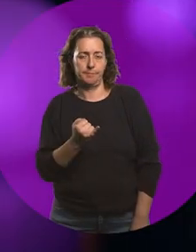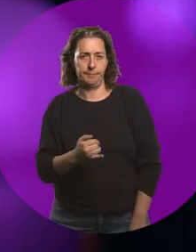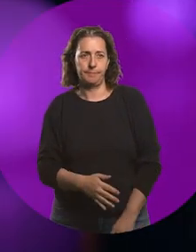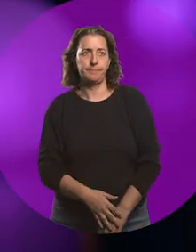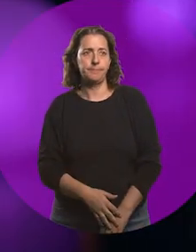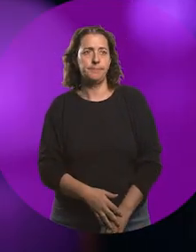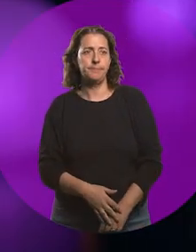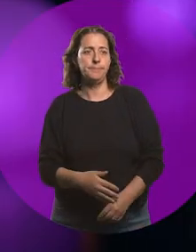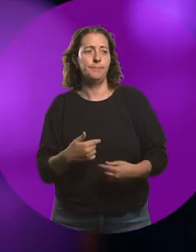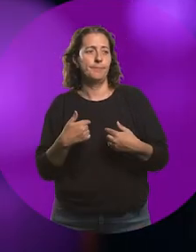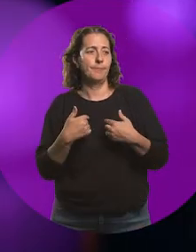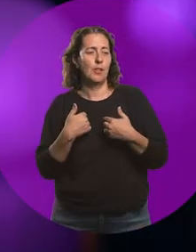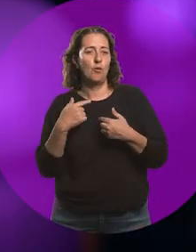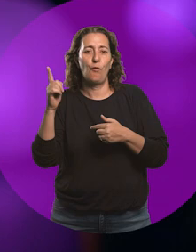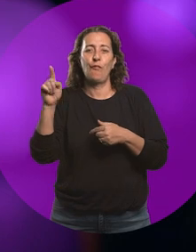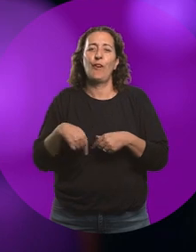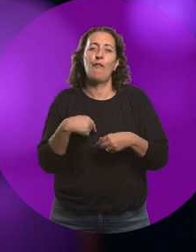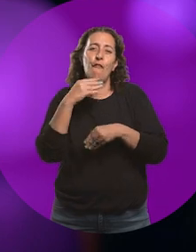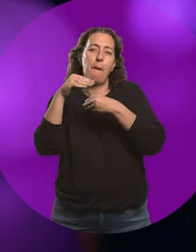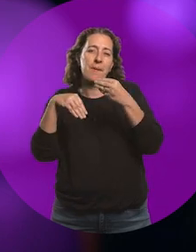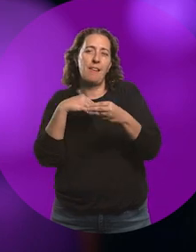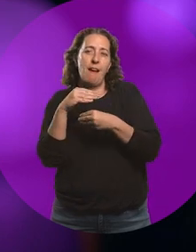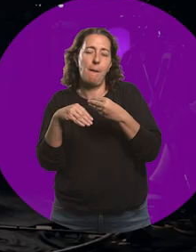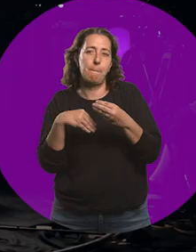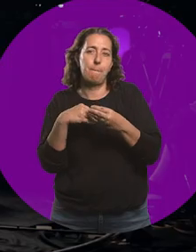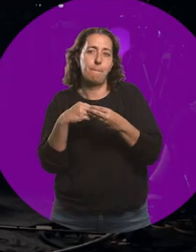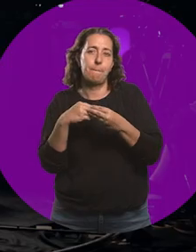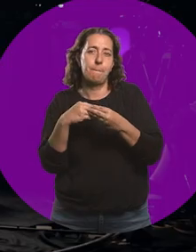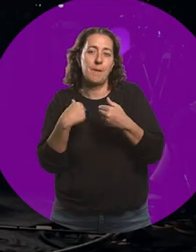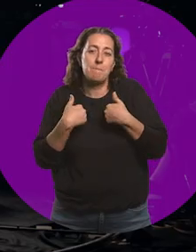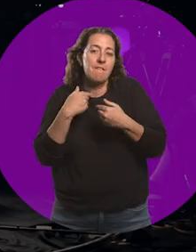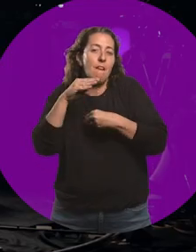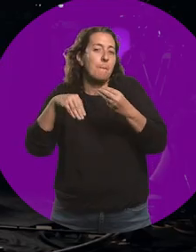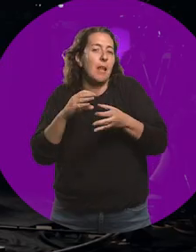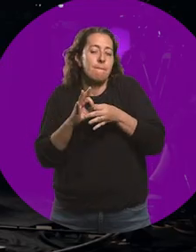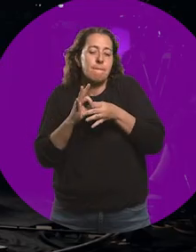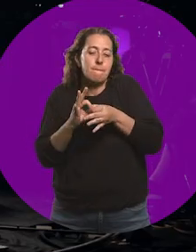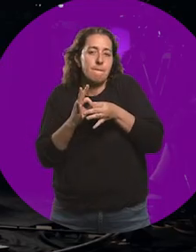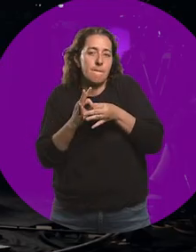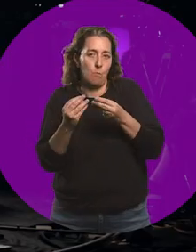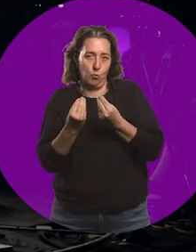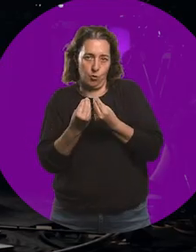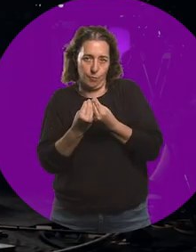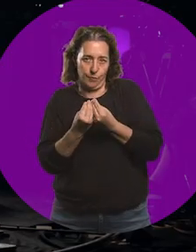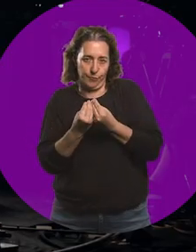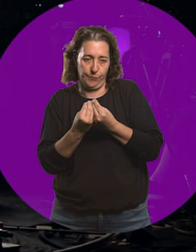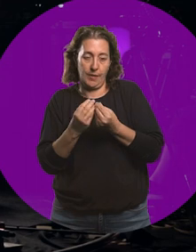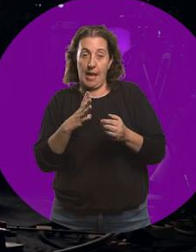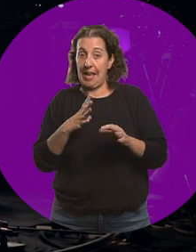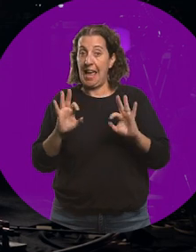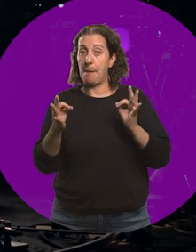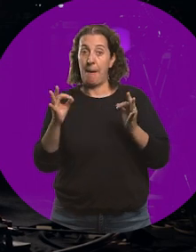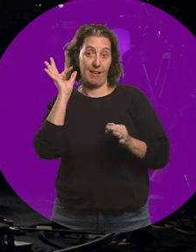Yo beco de una familia como muy unida, muy unida. Tengo una hermana